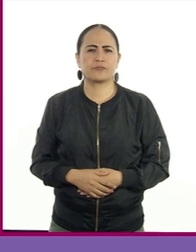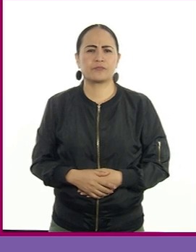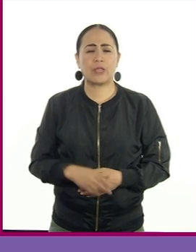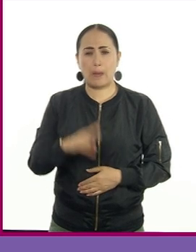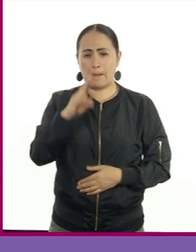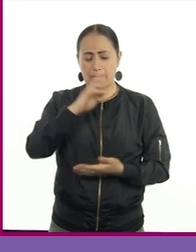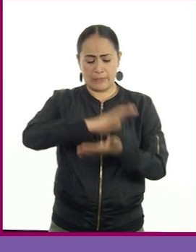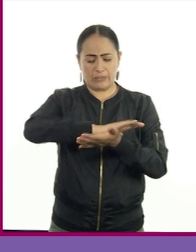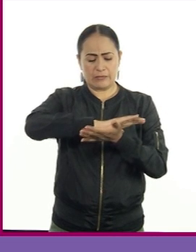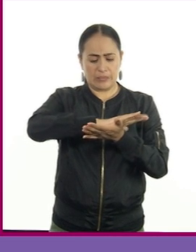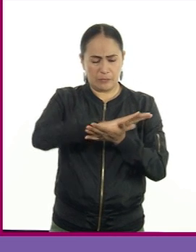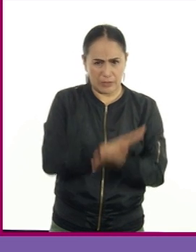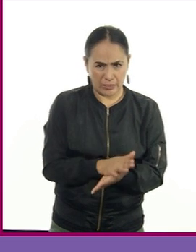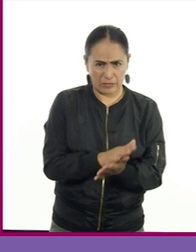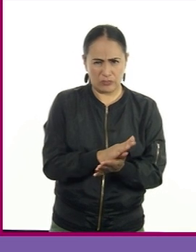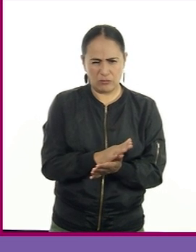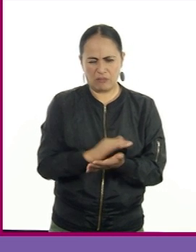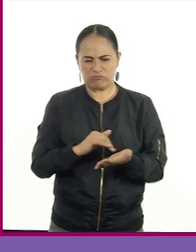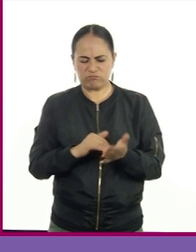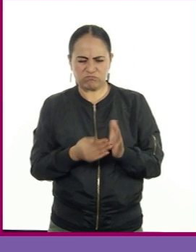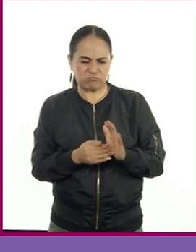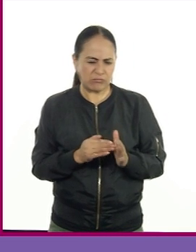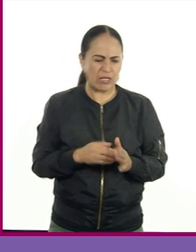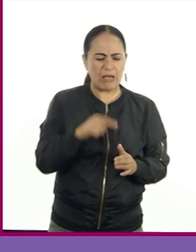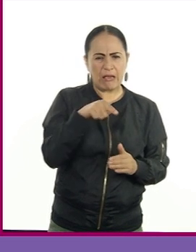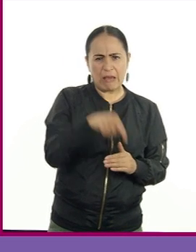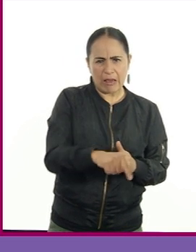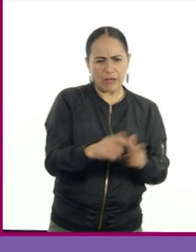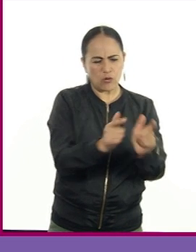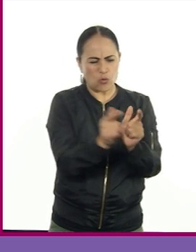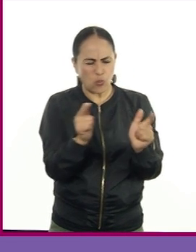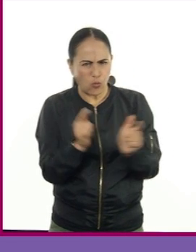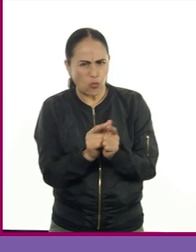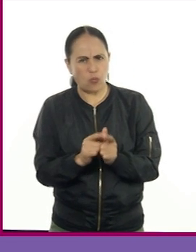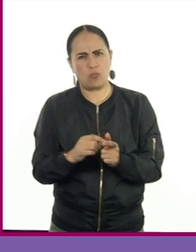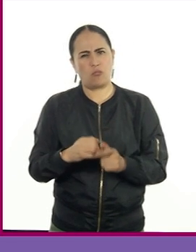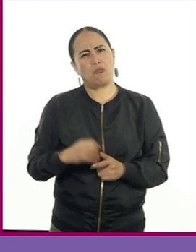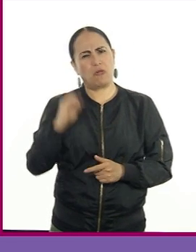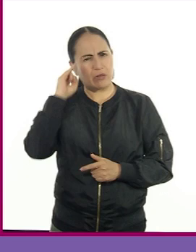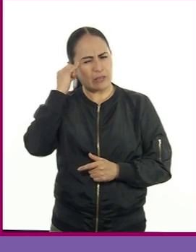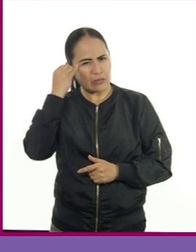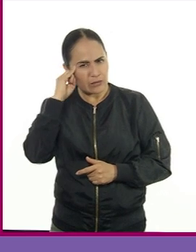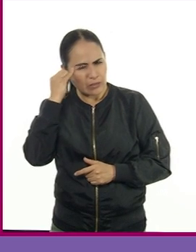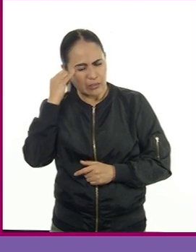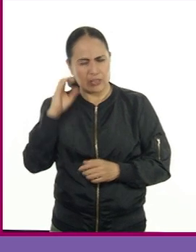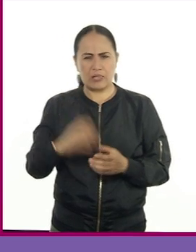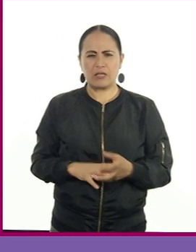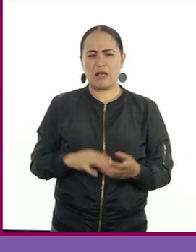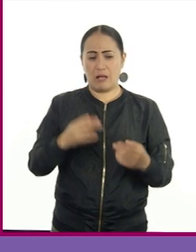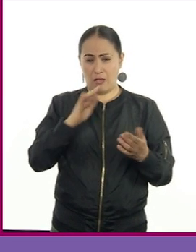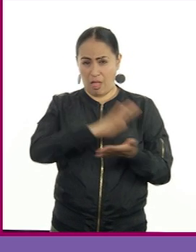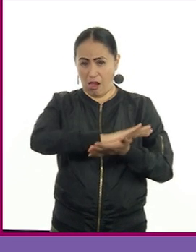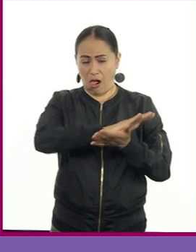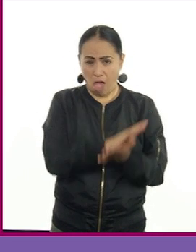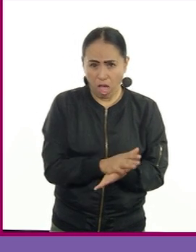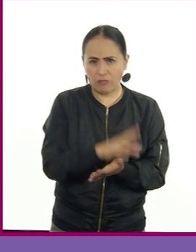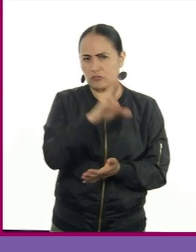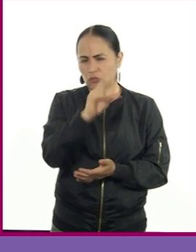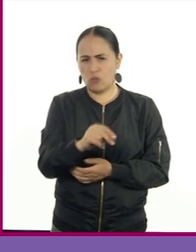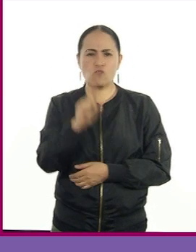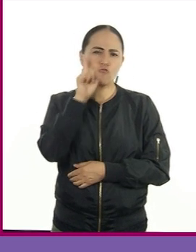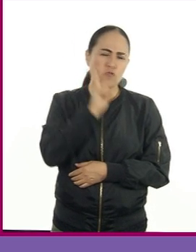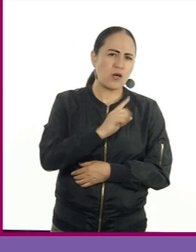toda discriminación motivada por el origen étnico o nacional, el género, la